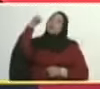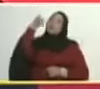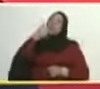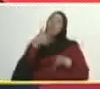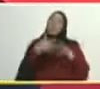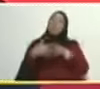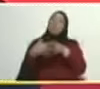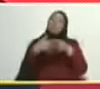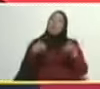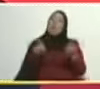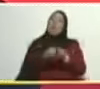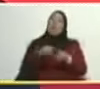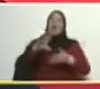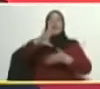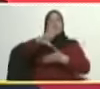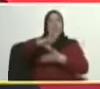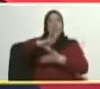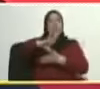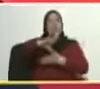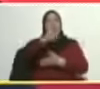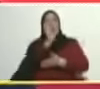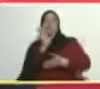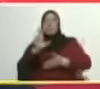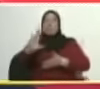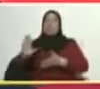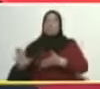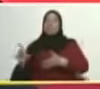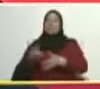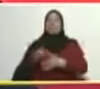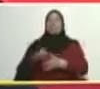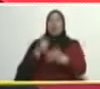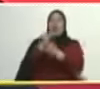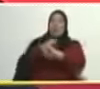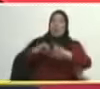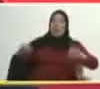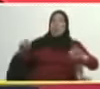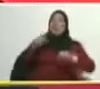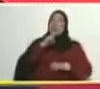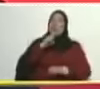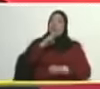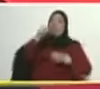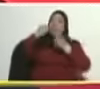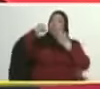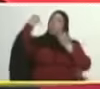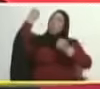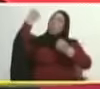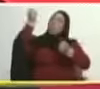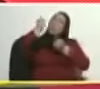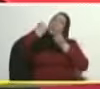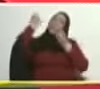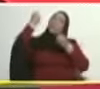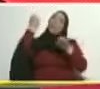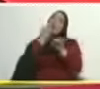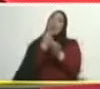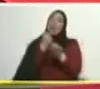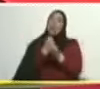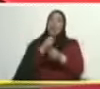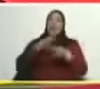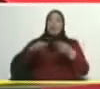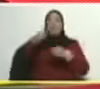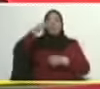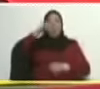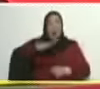pueblos de América Latina y el Caribe conquistamos nuestra independencia y plena libertad tras una épica gesta